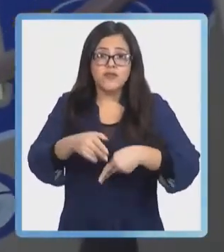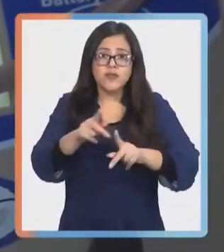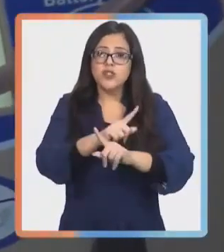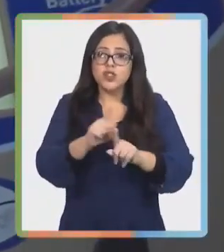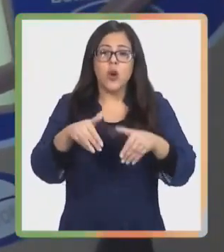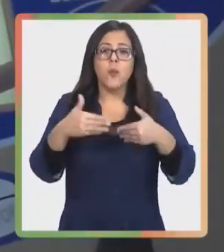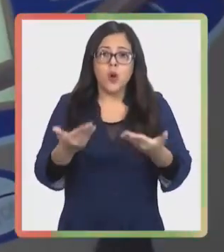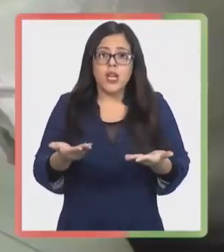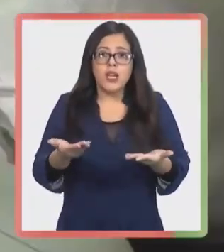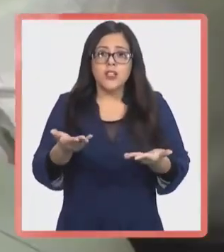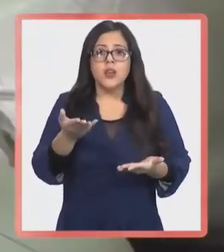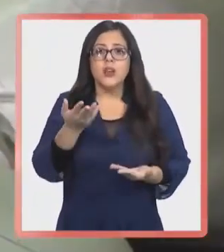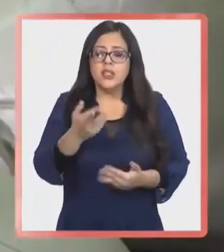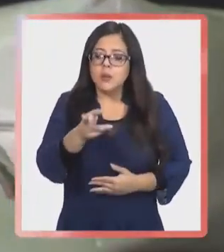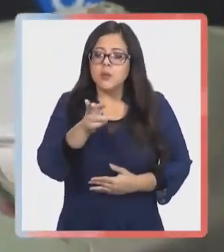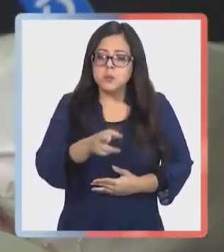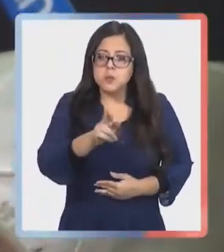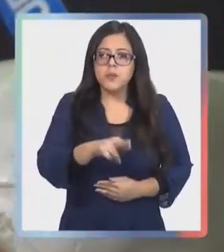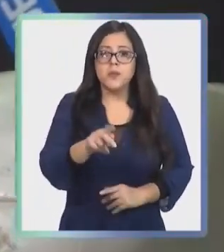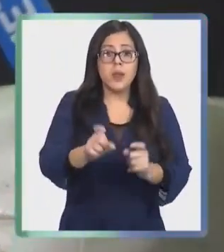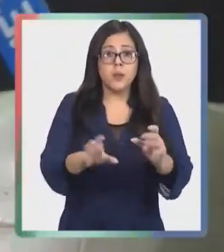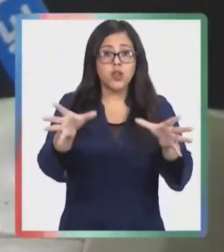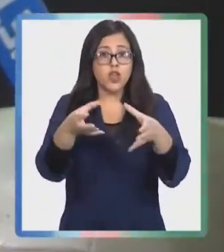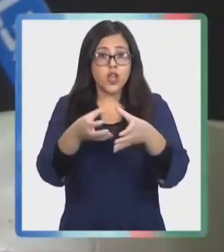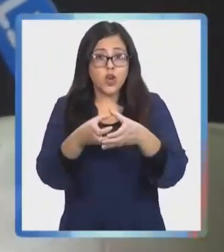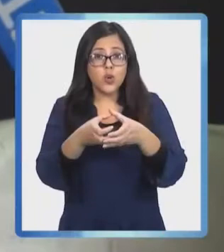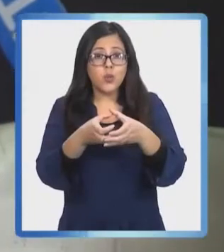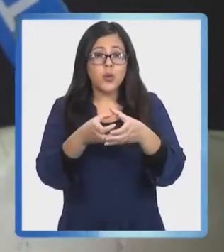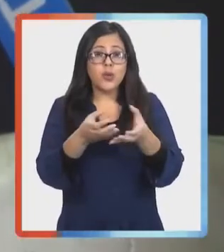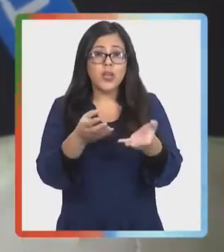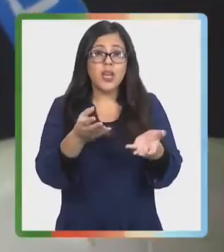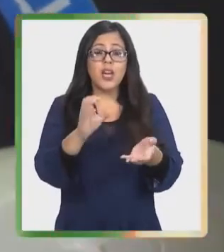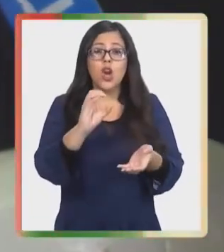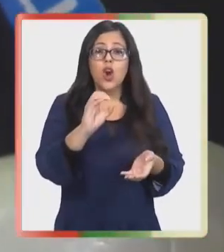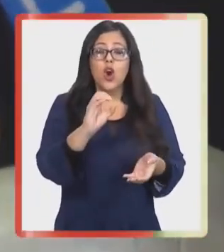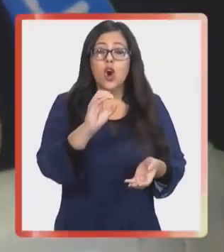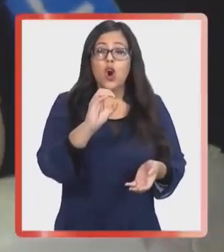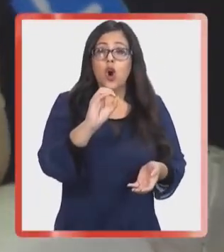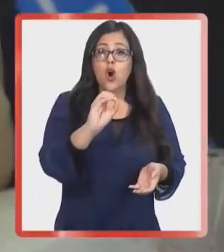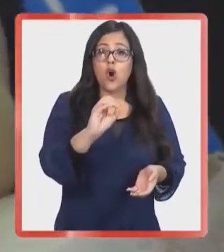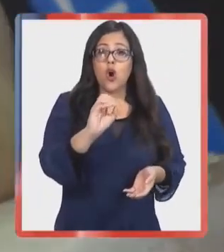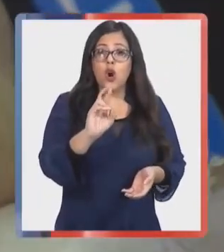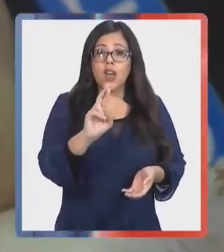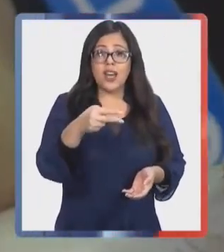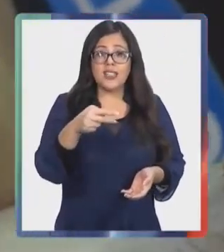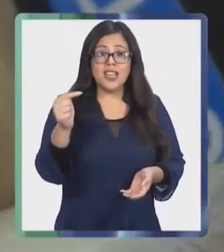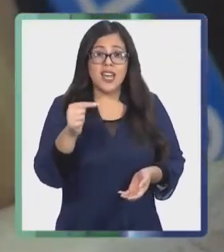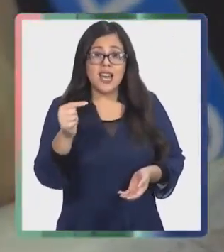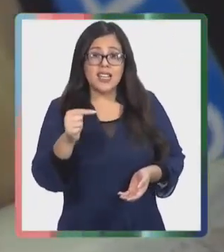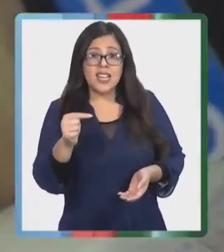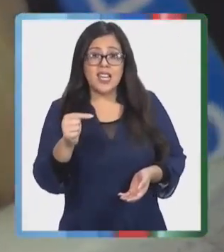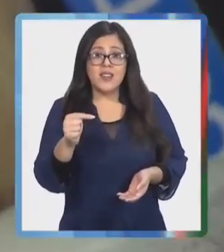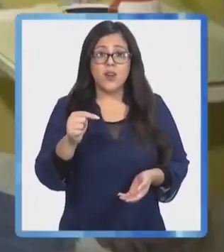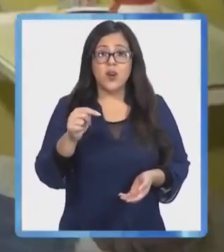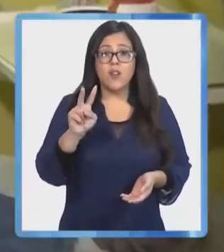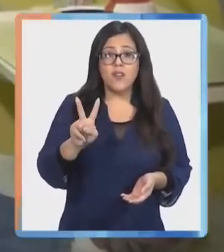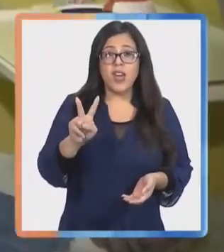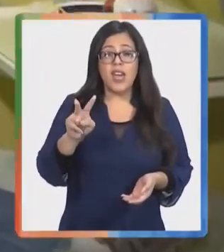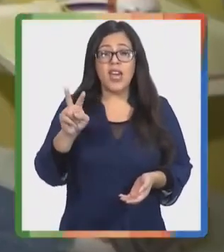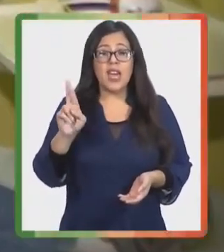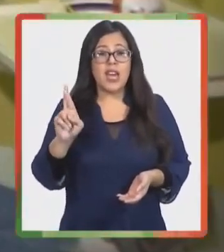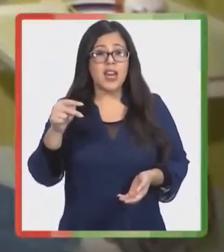inmediatamente disponible, por eso frecuentemente quienes son de estos grupos escasos, de los grupos ORH negativo, como el ORH